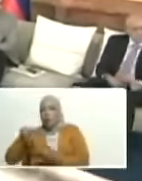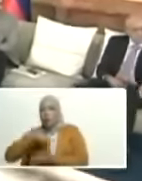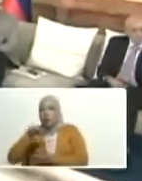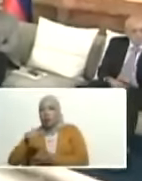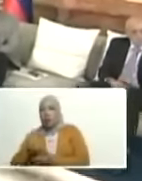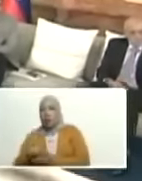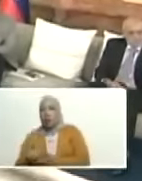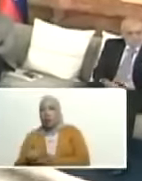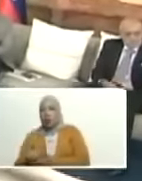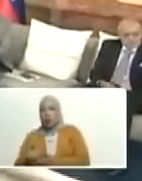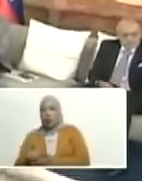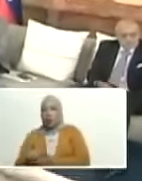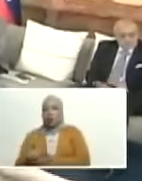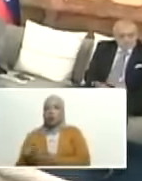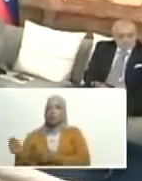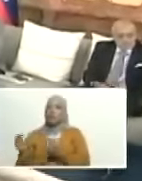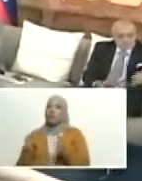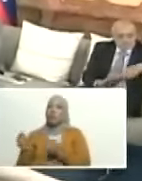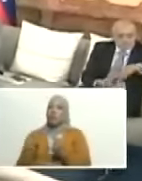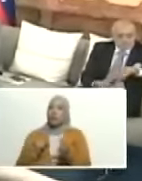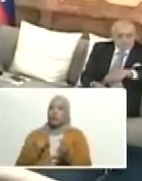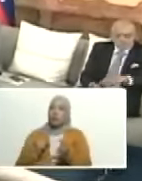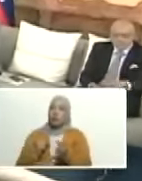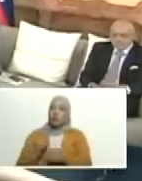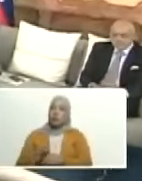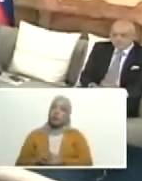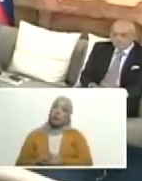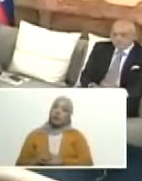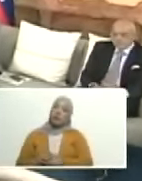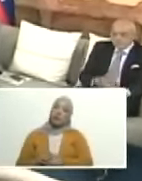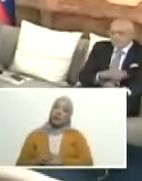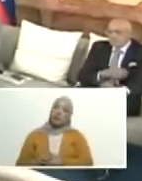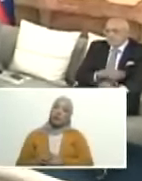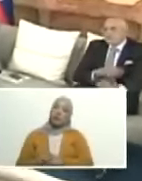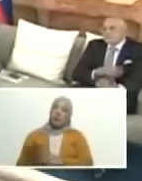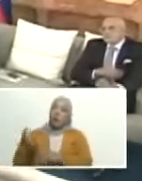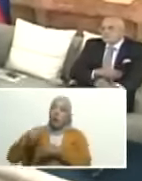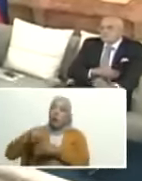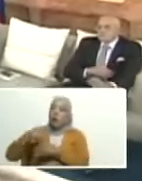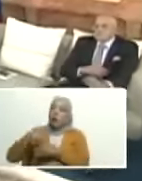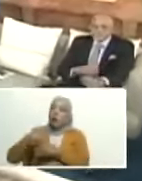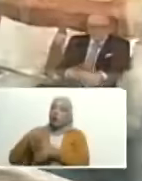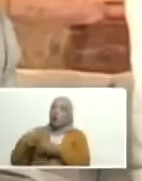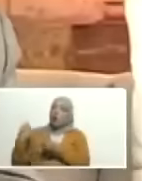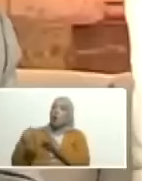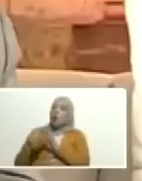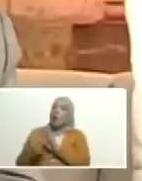se ha hablado de garantías electorales.